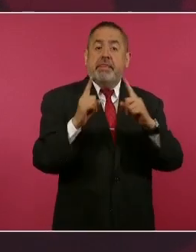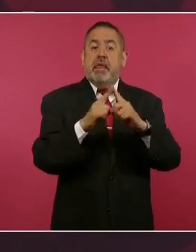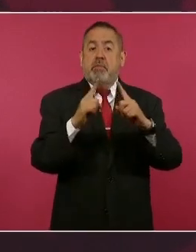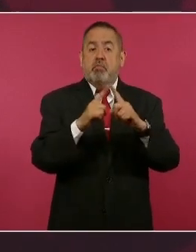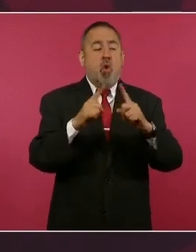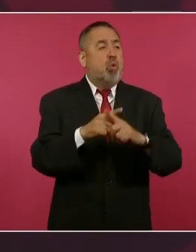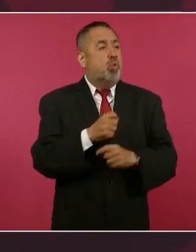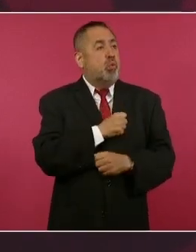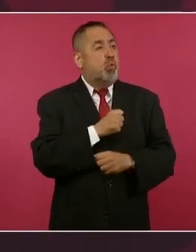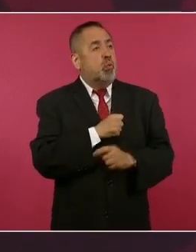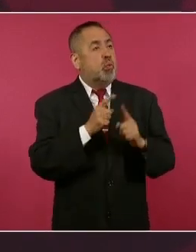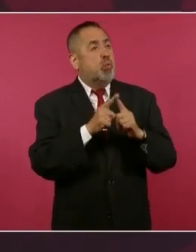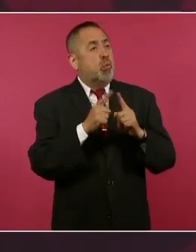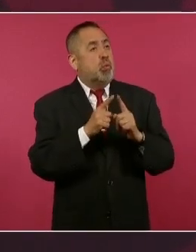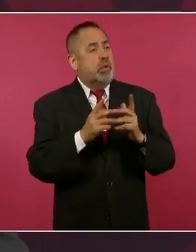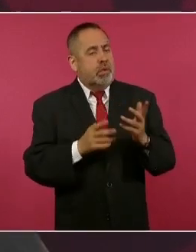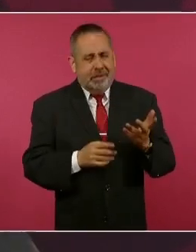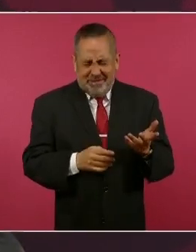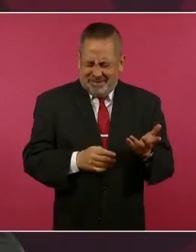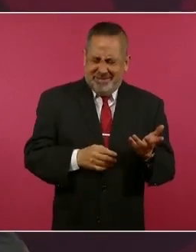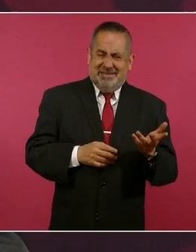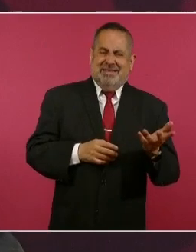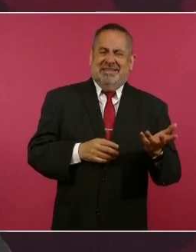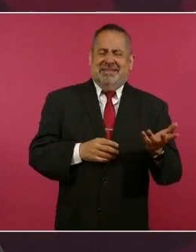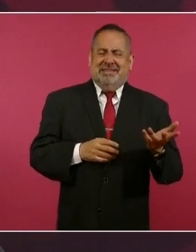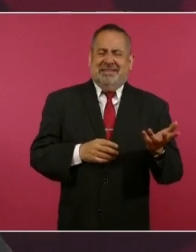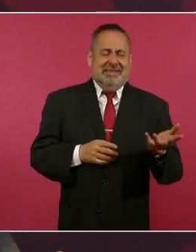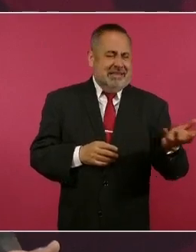O sea, es como